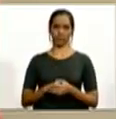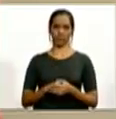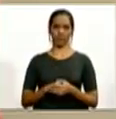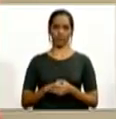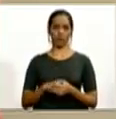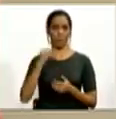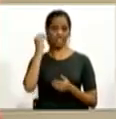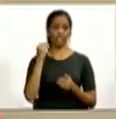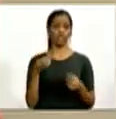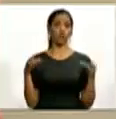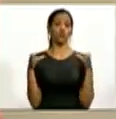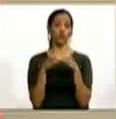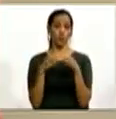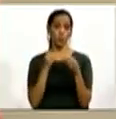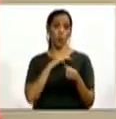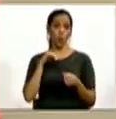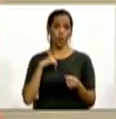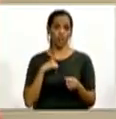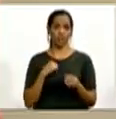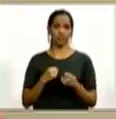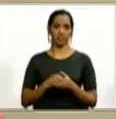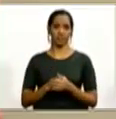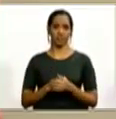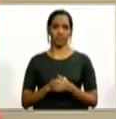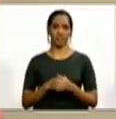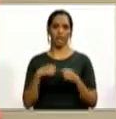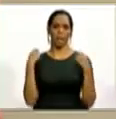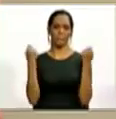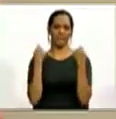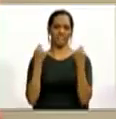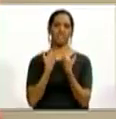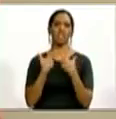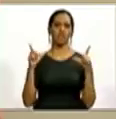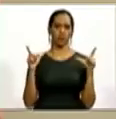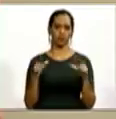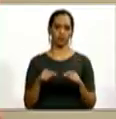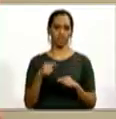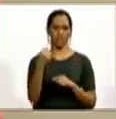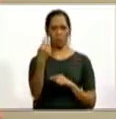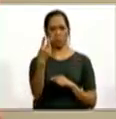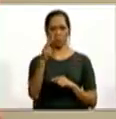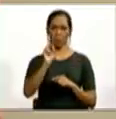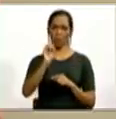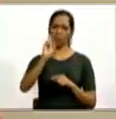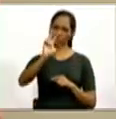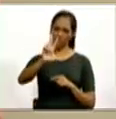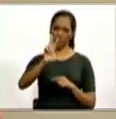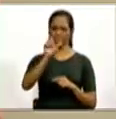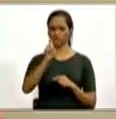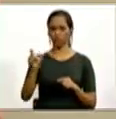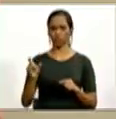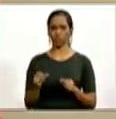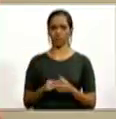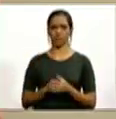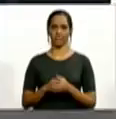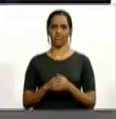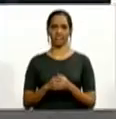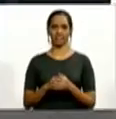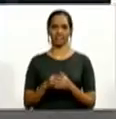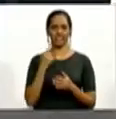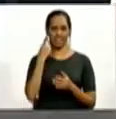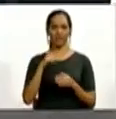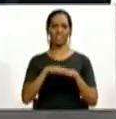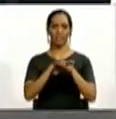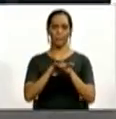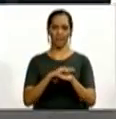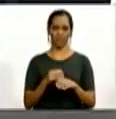una banda, ¿no? Son una banda de prensa libre. Ya les quedan como dos o tres. Sí, pero. Ya quedó este con el pescuezo ahí. Y sin zapatos.